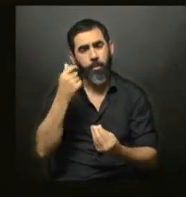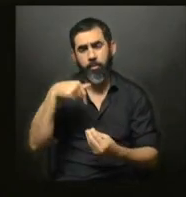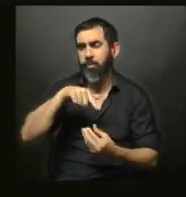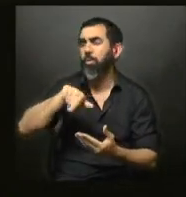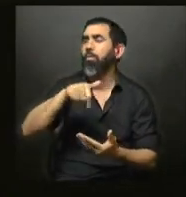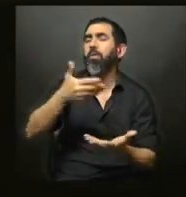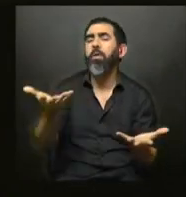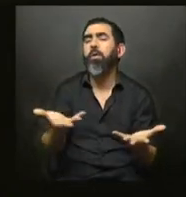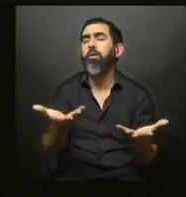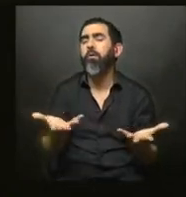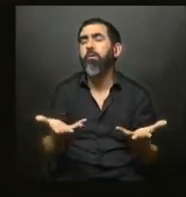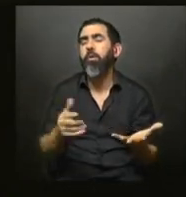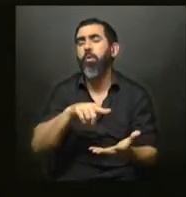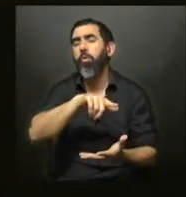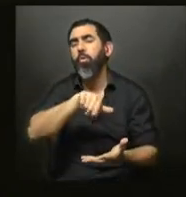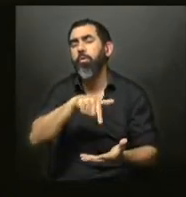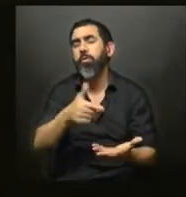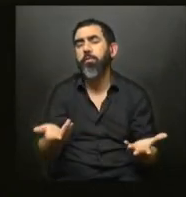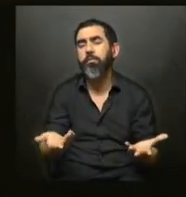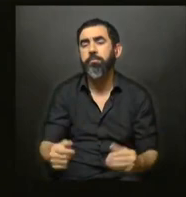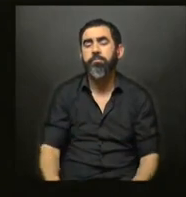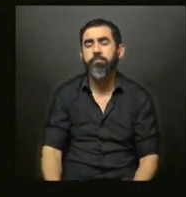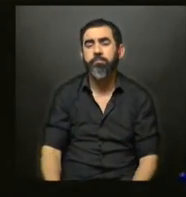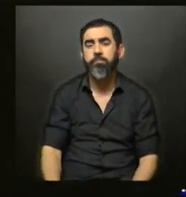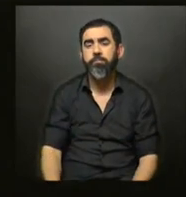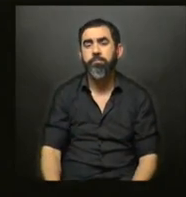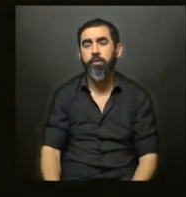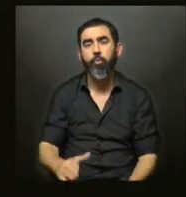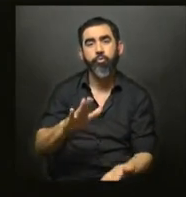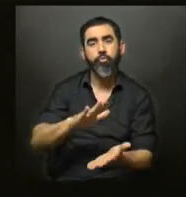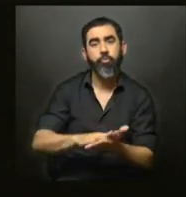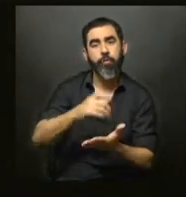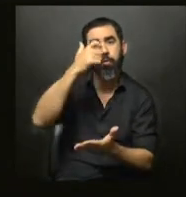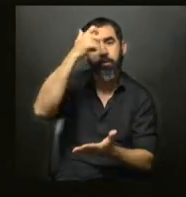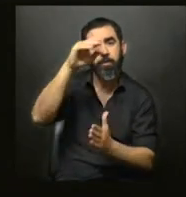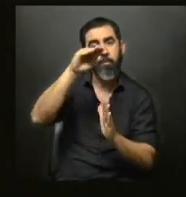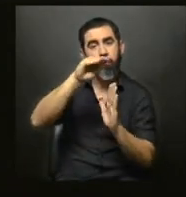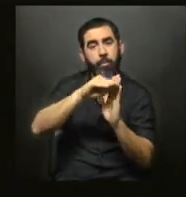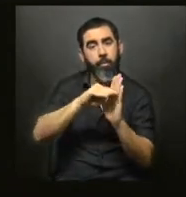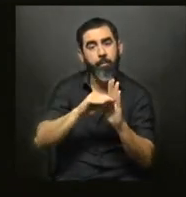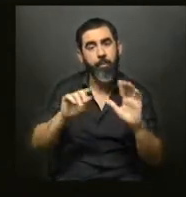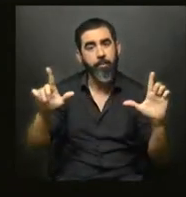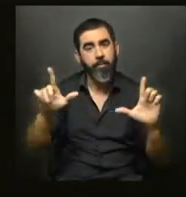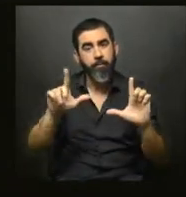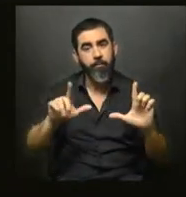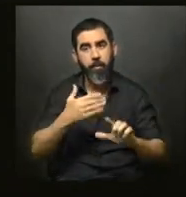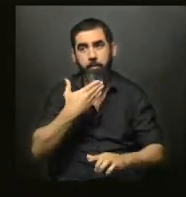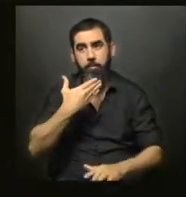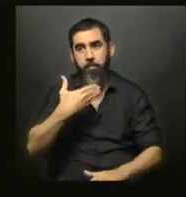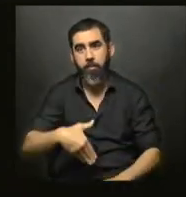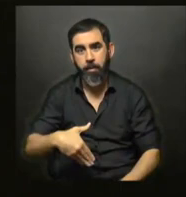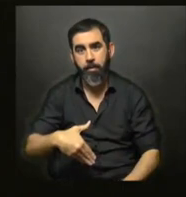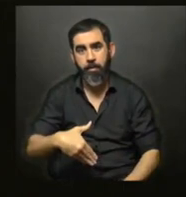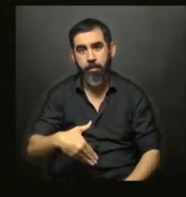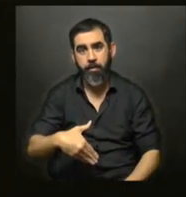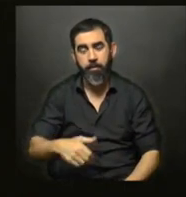estamos? ¡Teru, teru! ¿En sobreciencia? ¡Sí! ¡No! ¡Po, po,